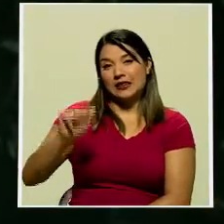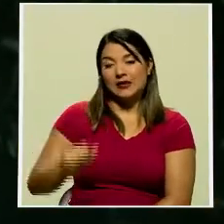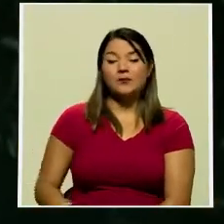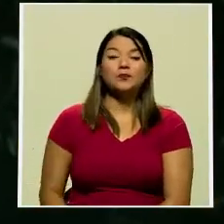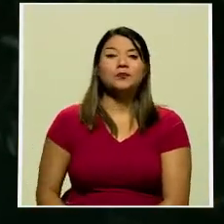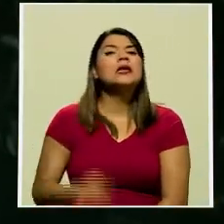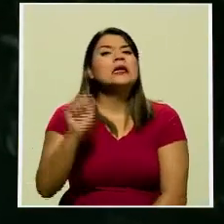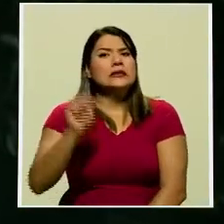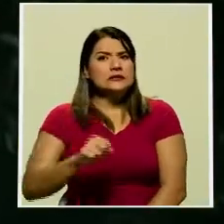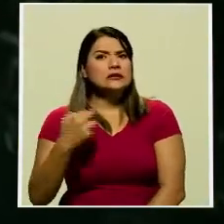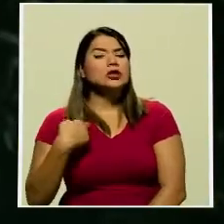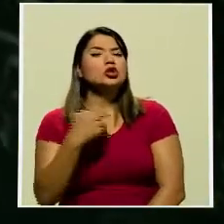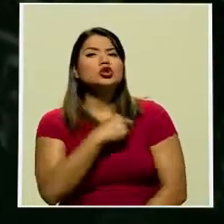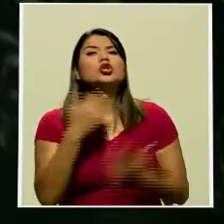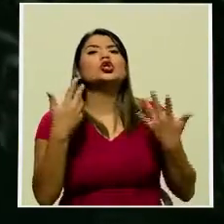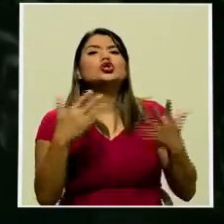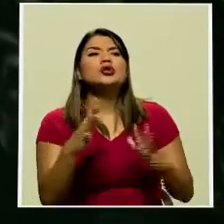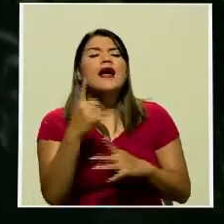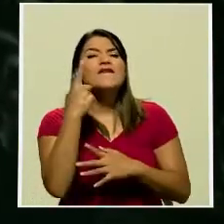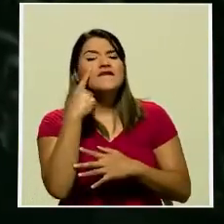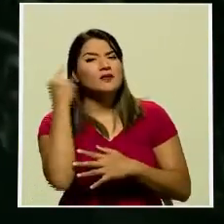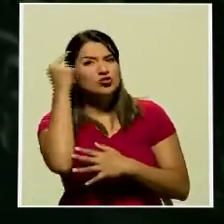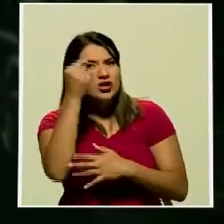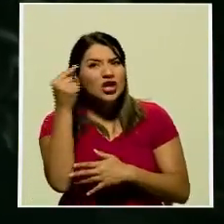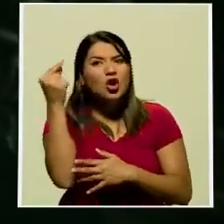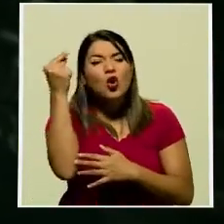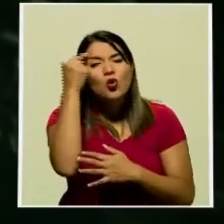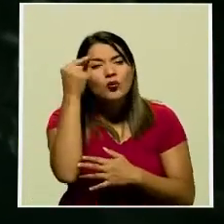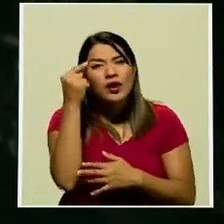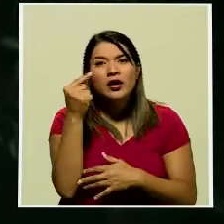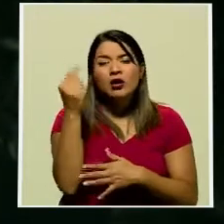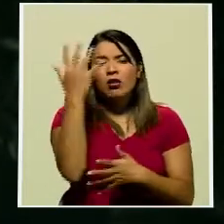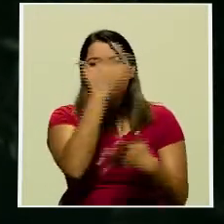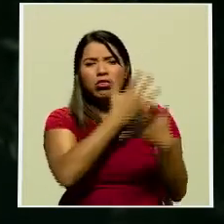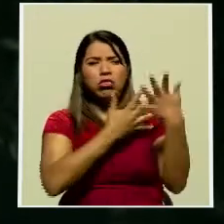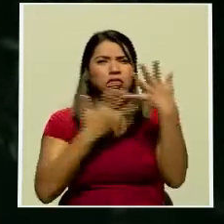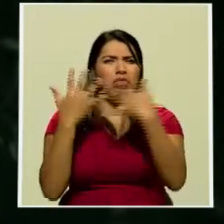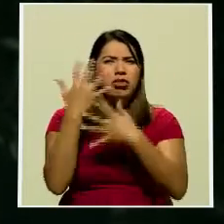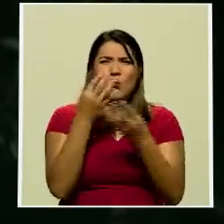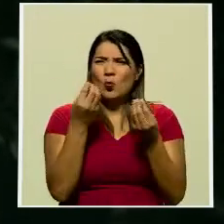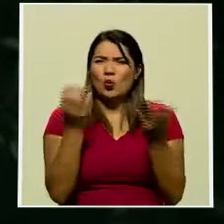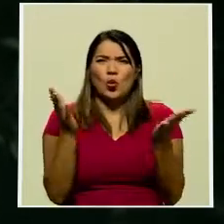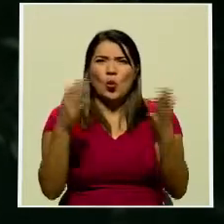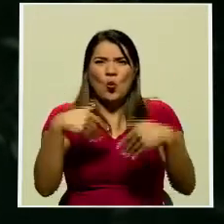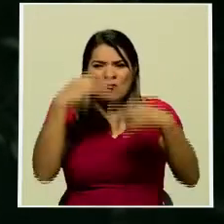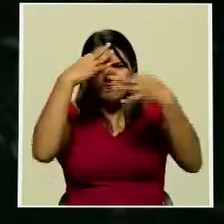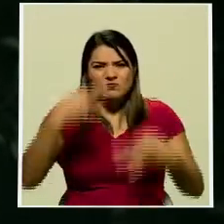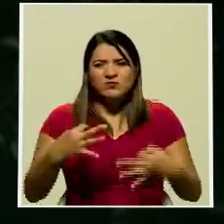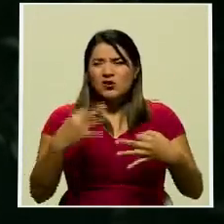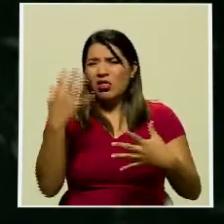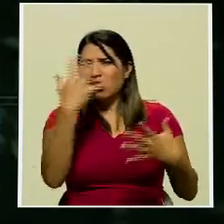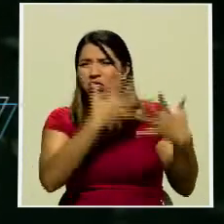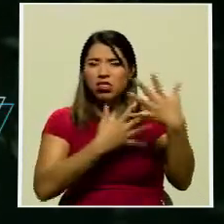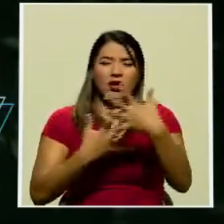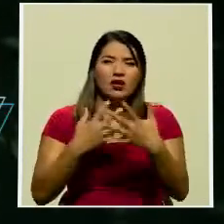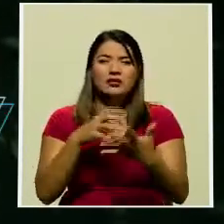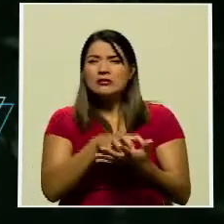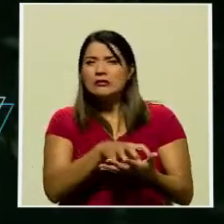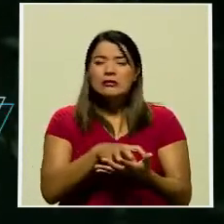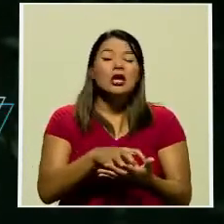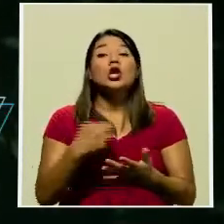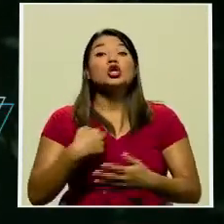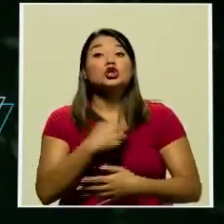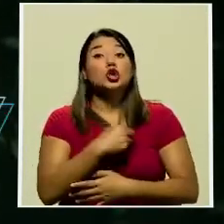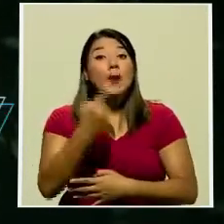Efectivamente hemos visto al gobierno enredarse en sus propios mecates, en su propia indecisión. Vimos el fin de semana pasado cómo